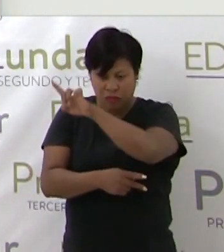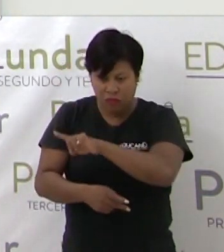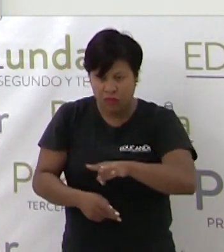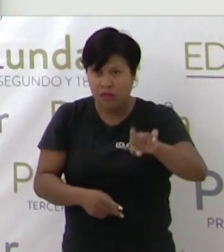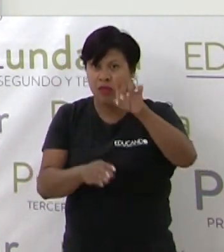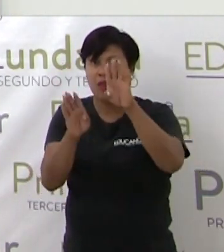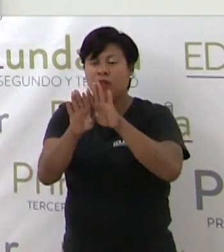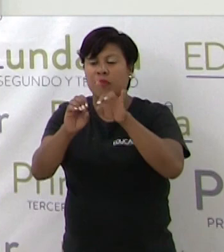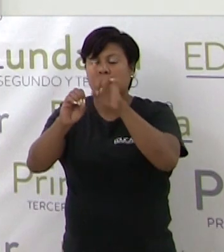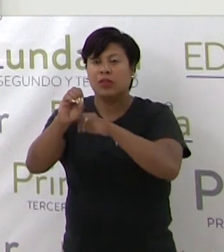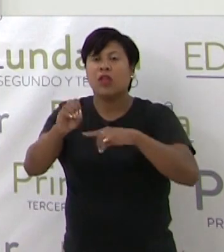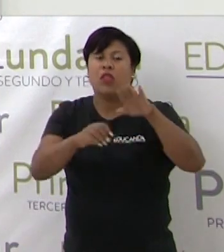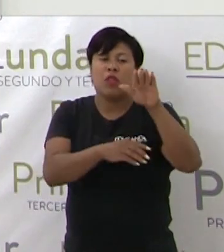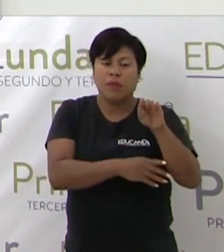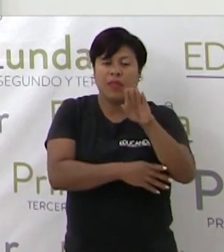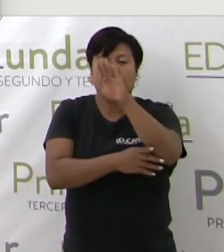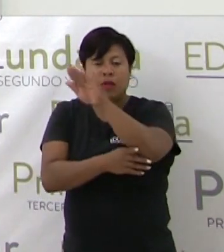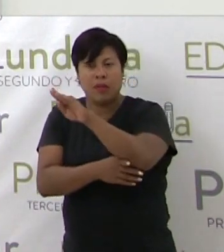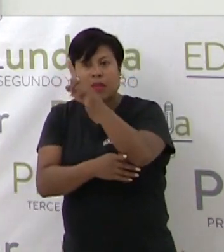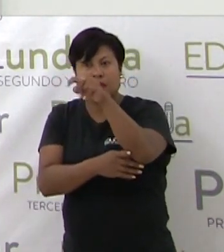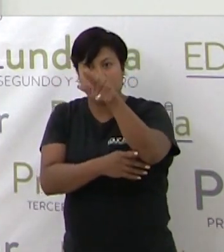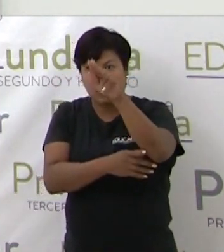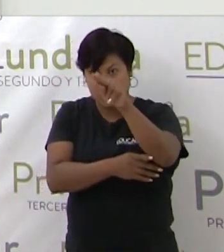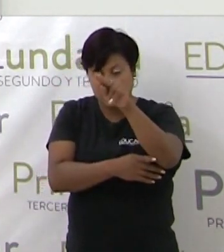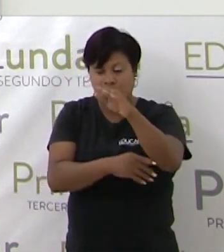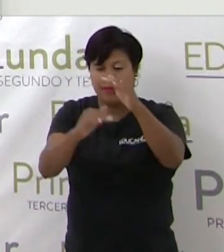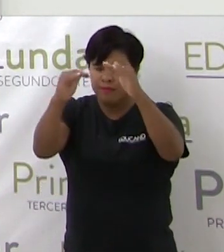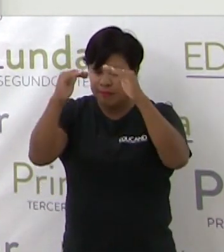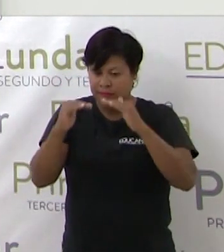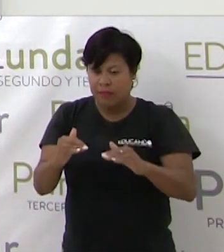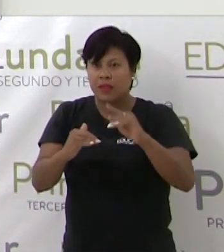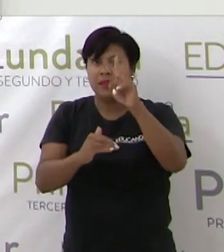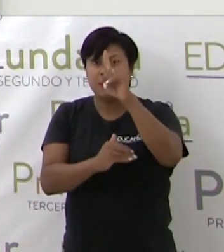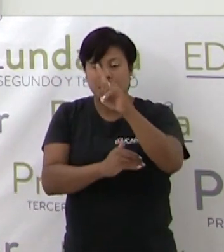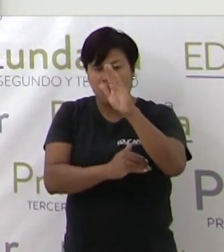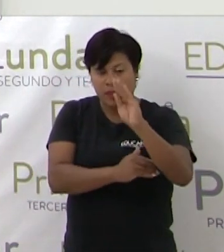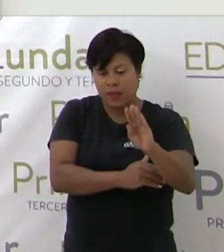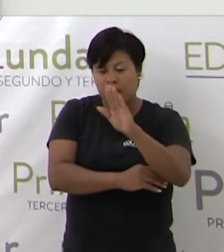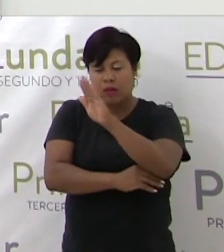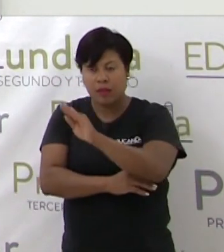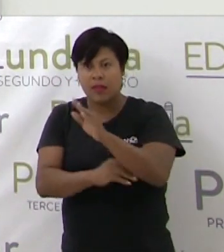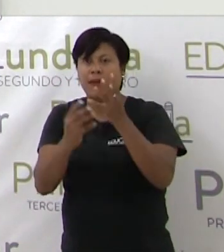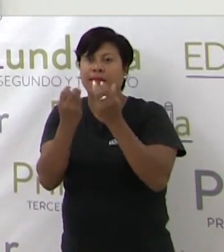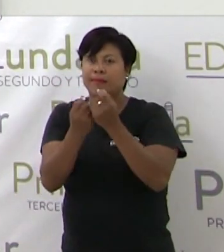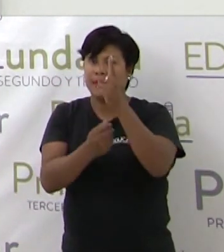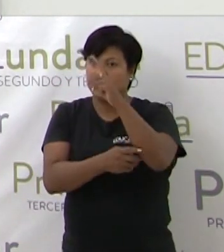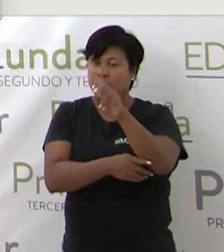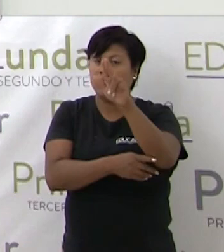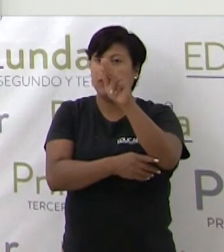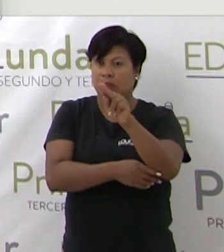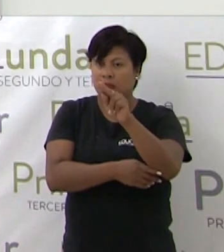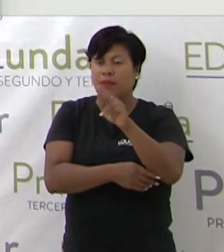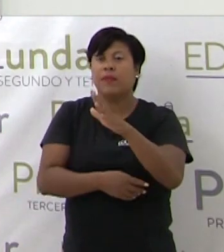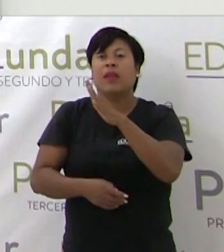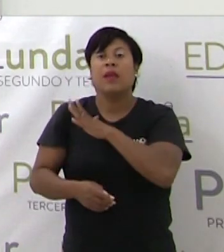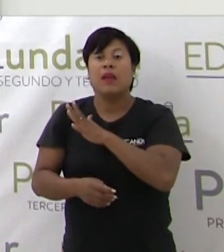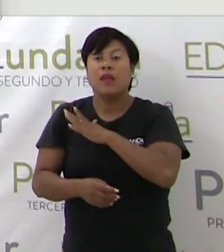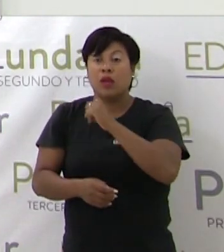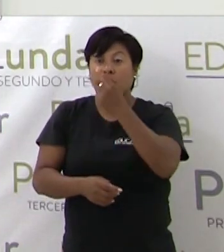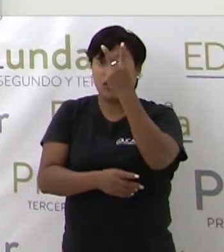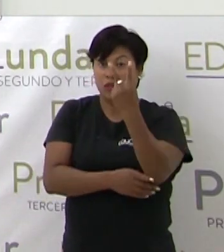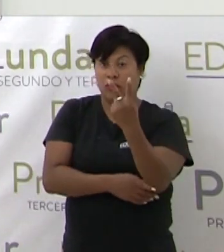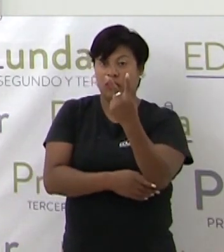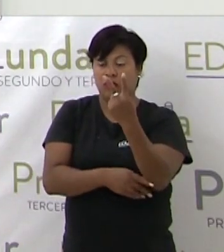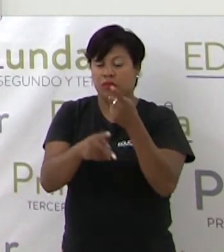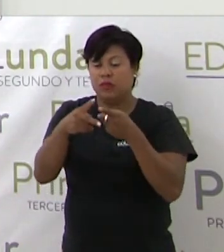están 90 más 90 son 180. Y de la misma manera hacia abajo. Podemos encontrar que aquí hay otros dos